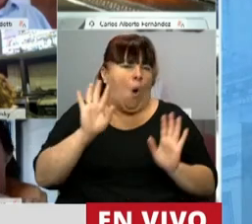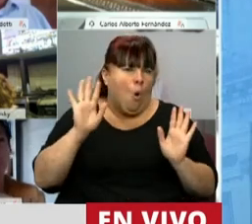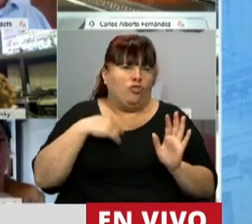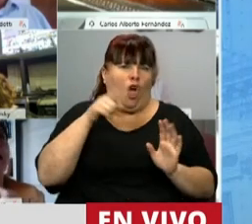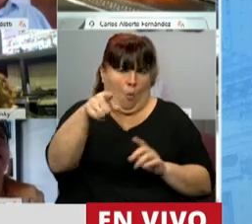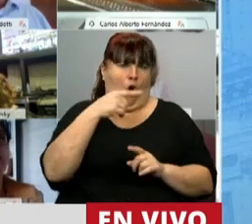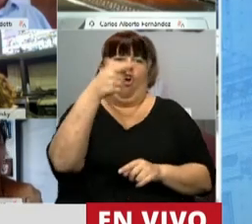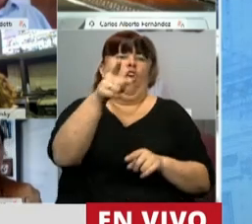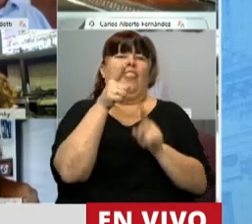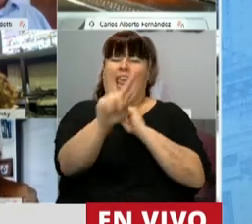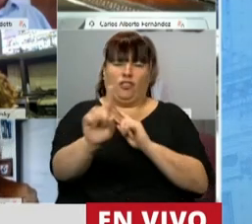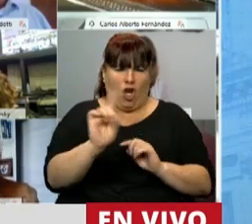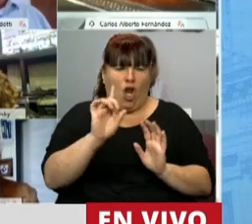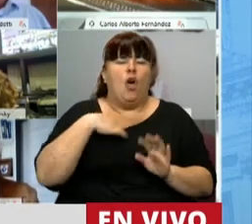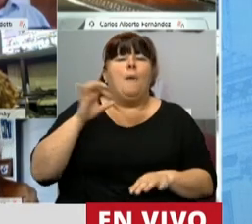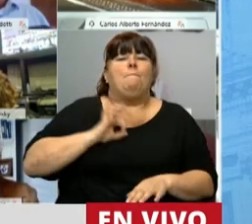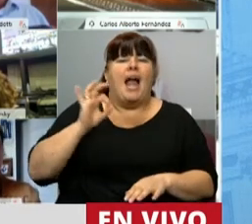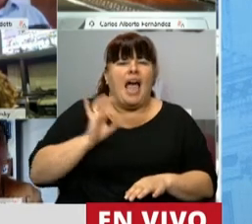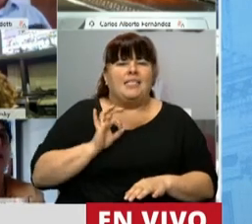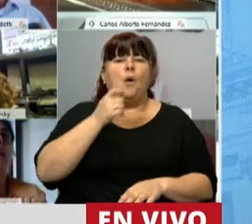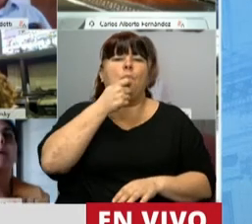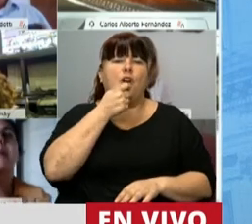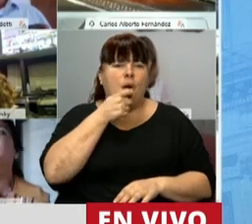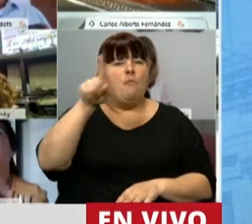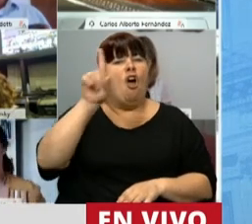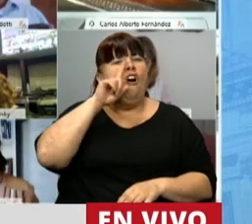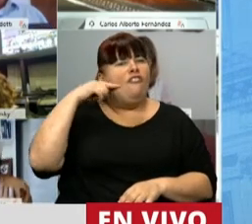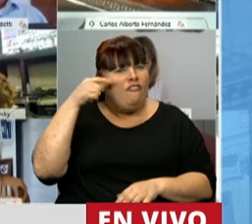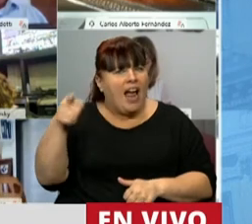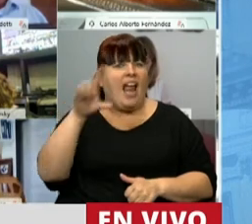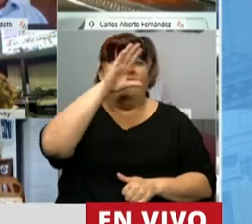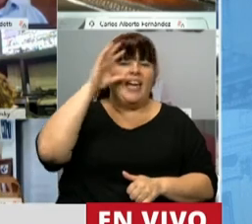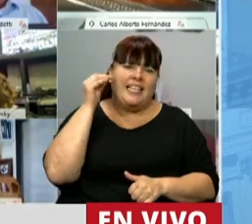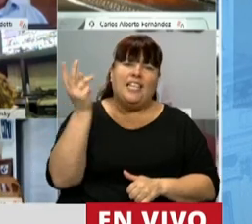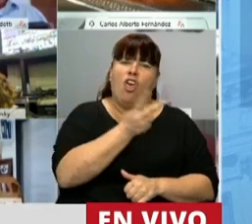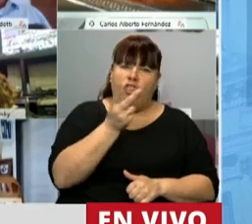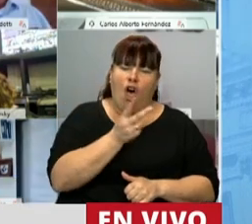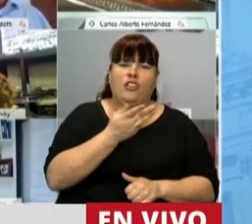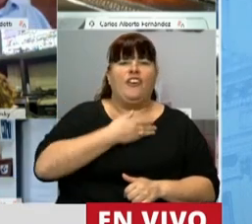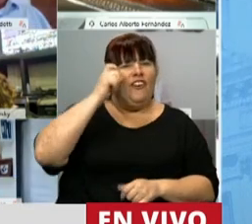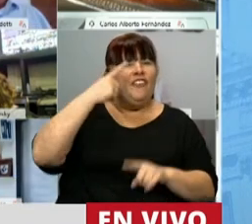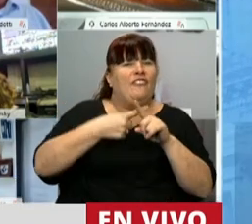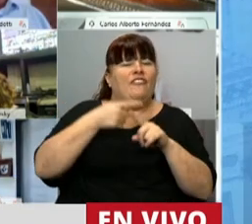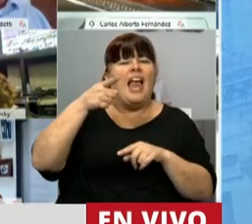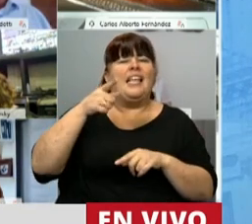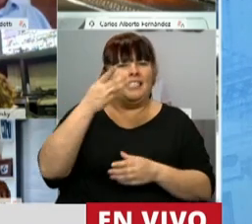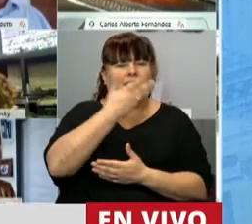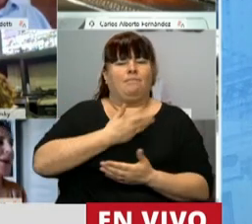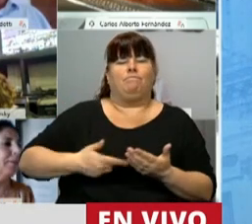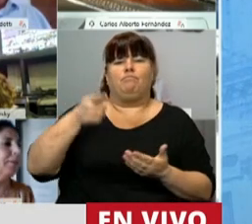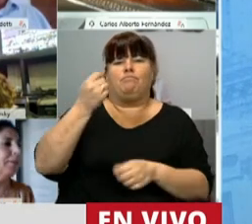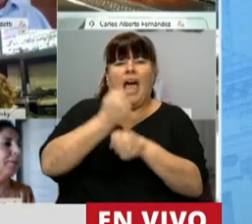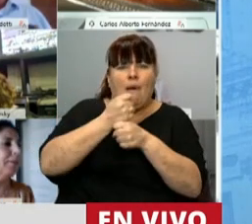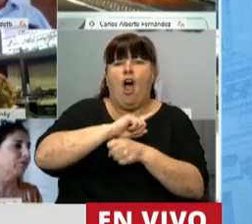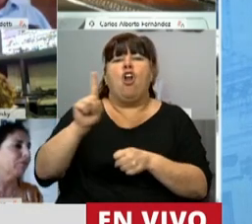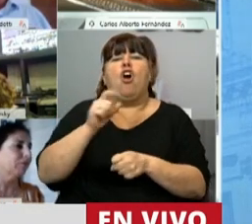no se la gusté, por supuesto, quiero saber si para Alberto Fernández y para Cristina Kirchner, Félix Crouse es uno de los funcionarios que funcionan o